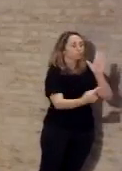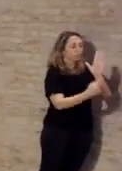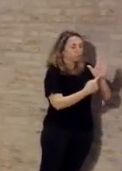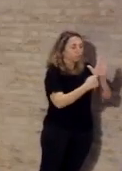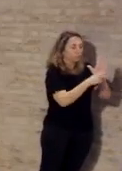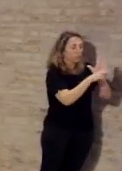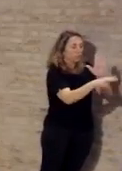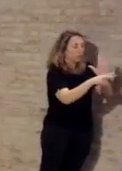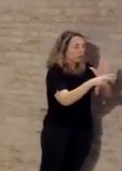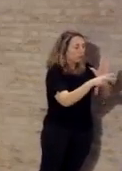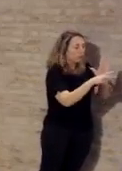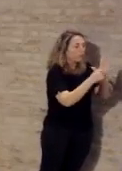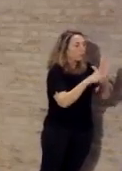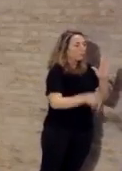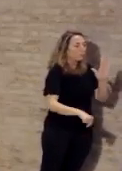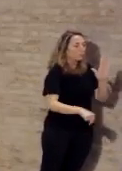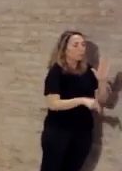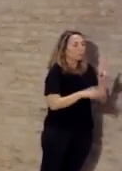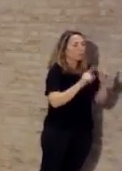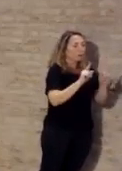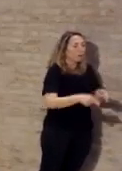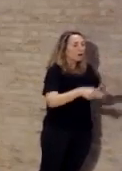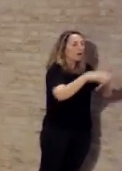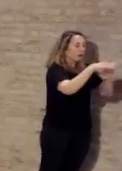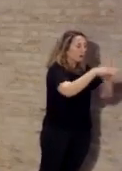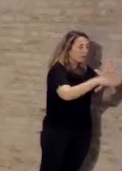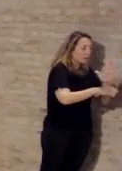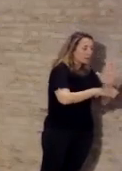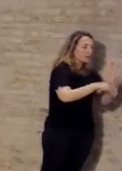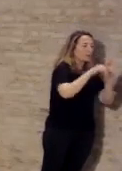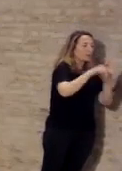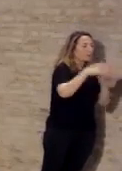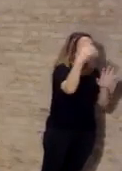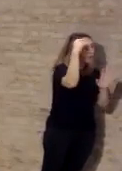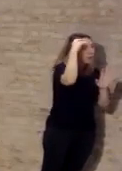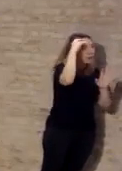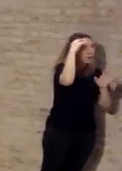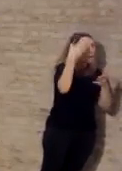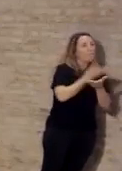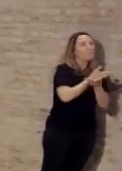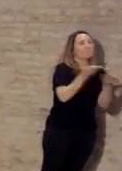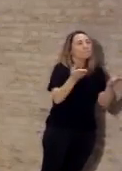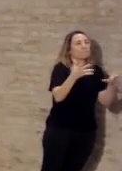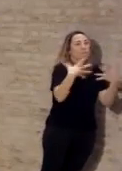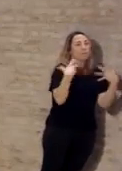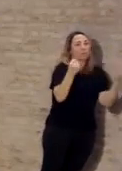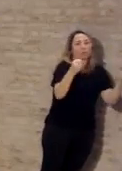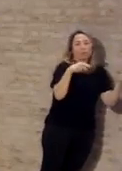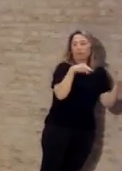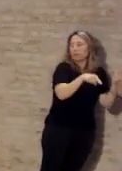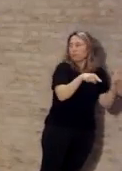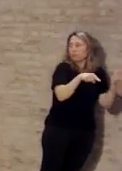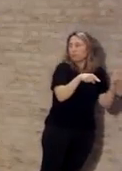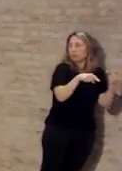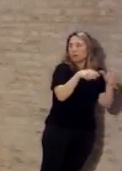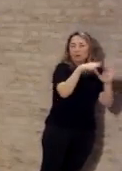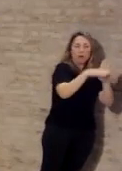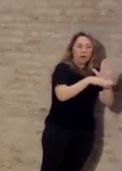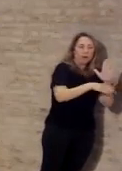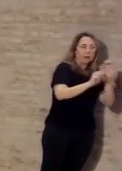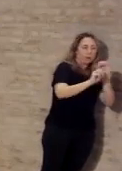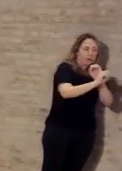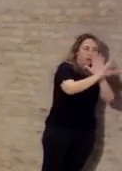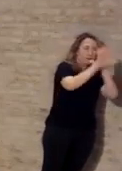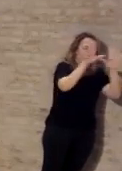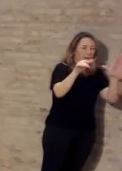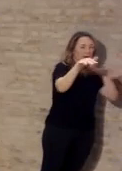normativa y también en un protocolo que armó e el Ministerio Público de la defensa en que da muchas directivas